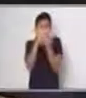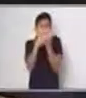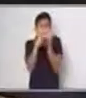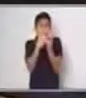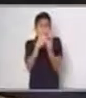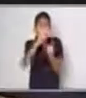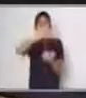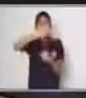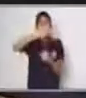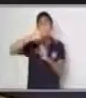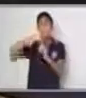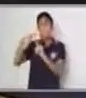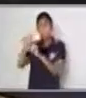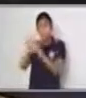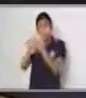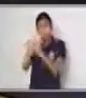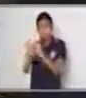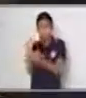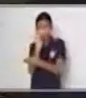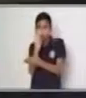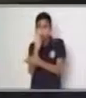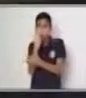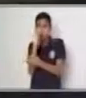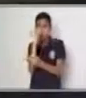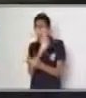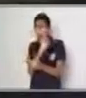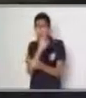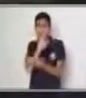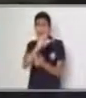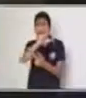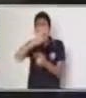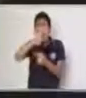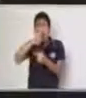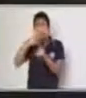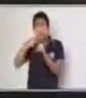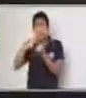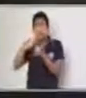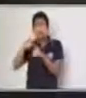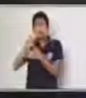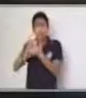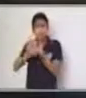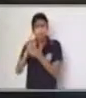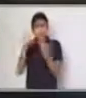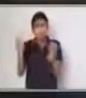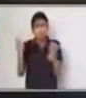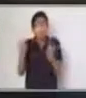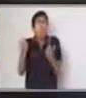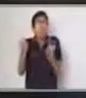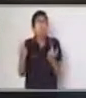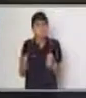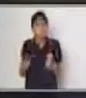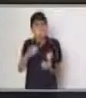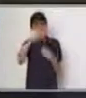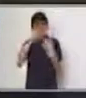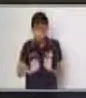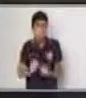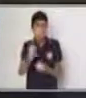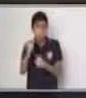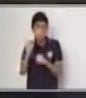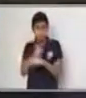con agua y jabón o, en caso de que no tengas acceso a agua y jabón, puedes hacerlo con